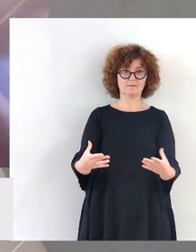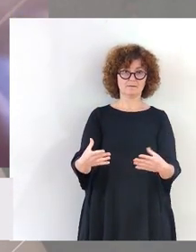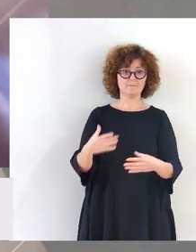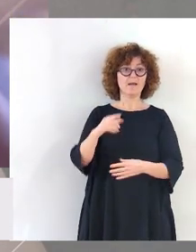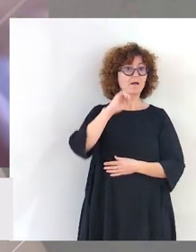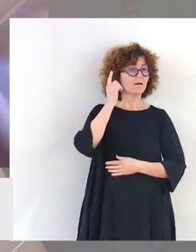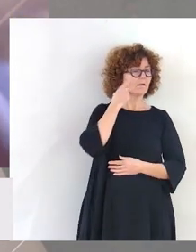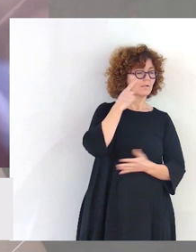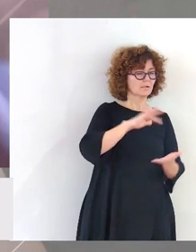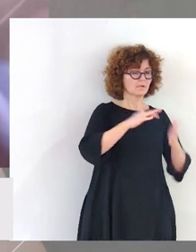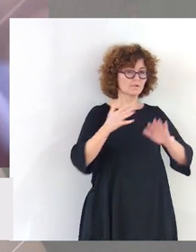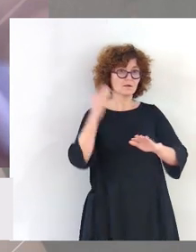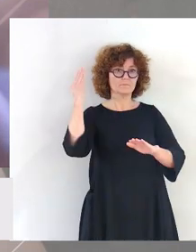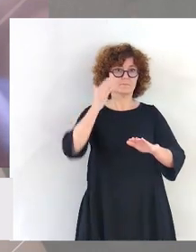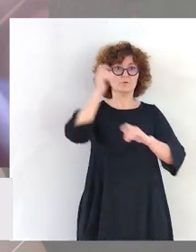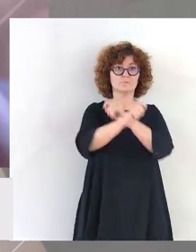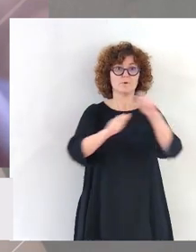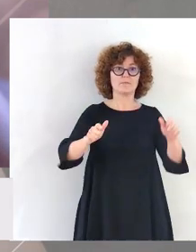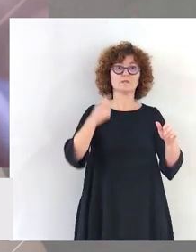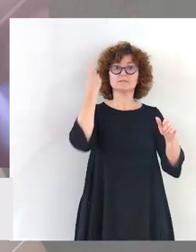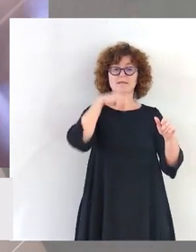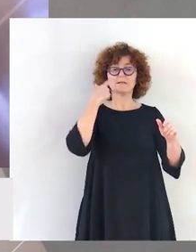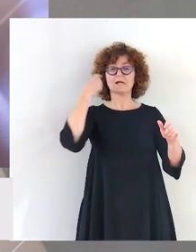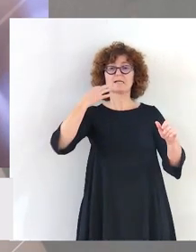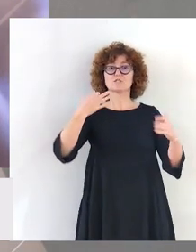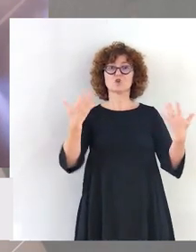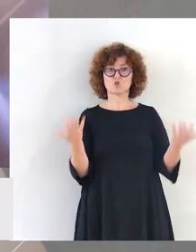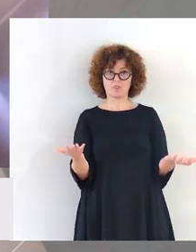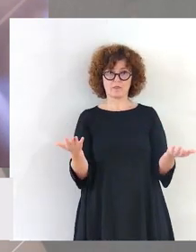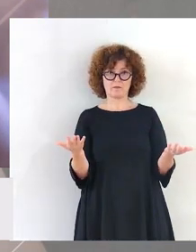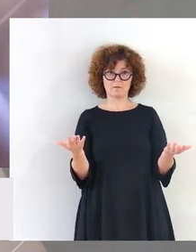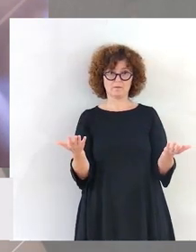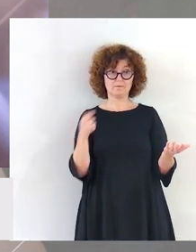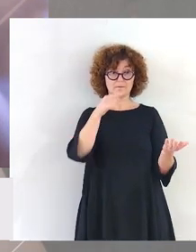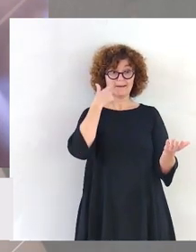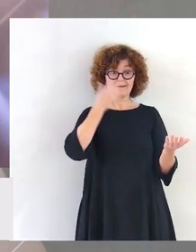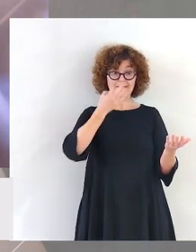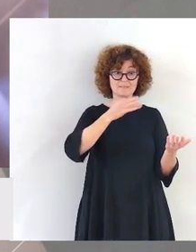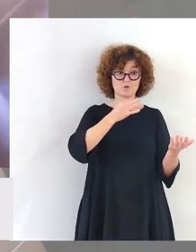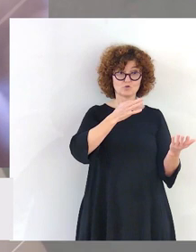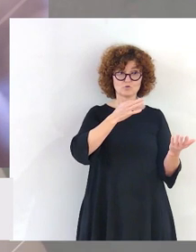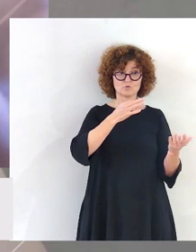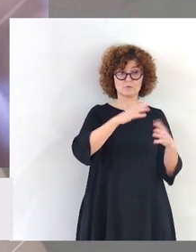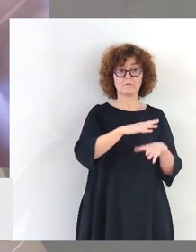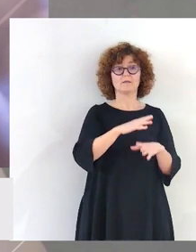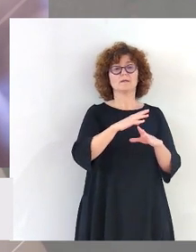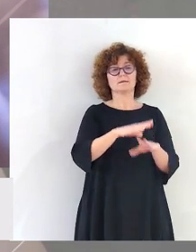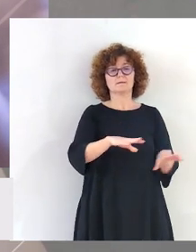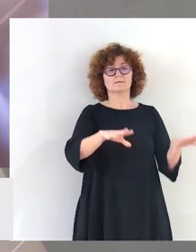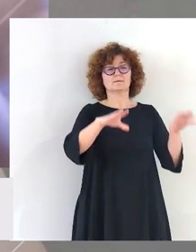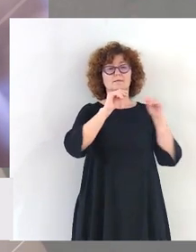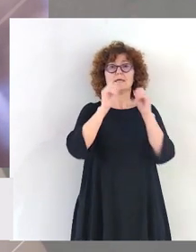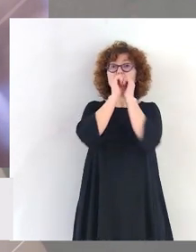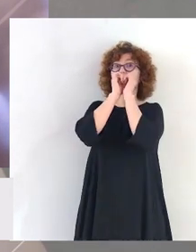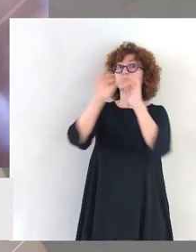identificar las vulnerabilidades de la población ver dónde están los riesgos Traducir que esos riesgos y esos mensajes lleguen a la